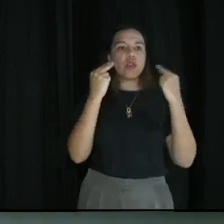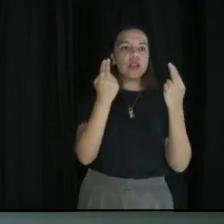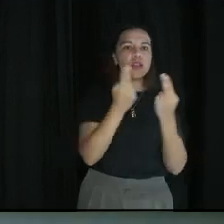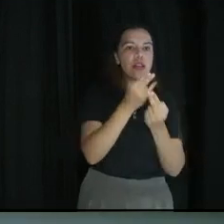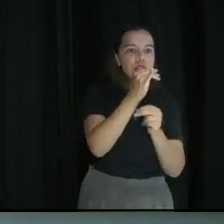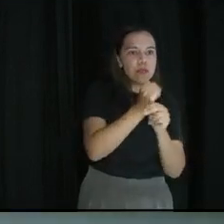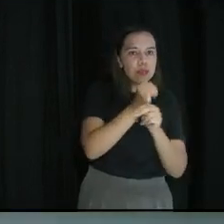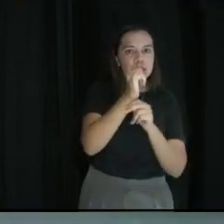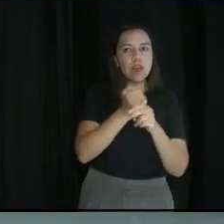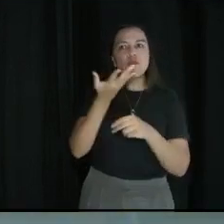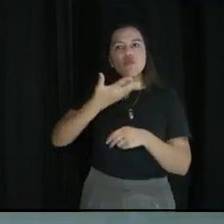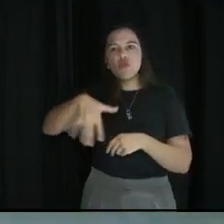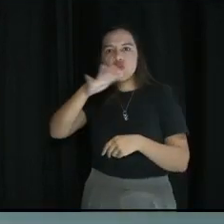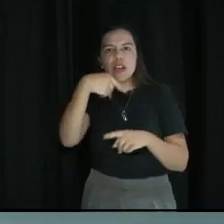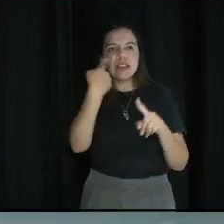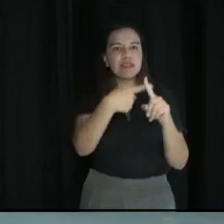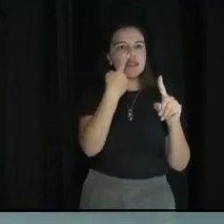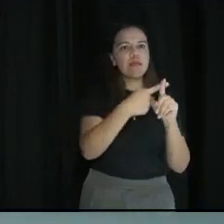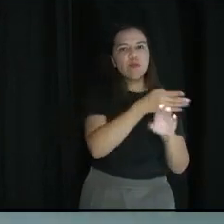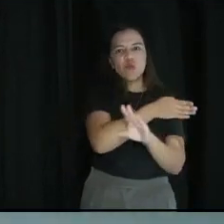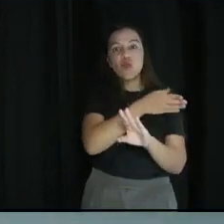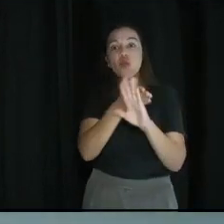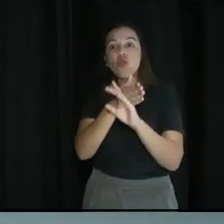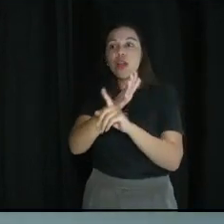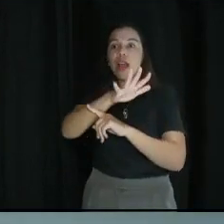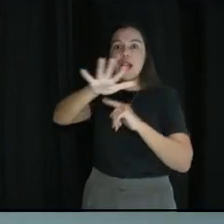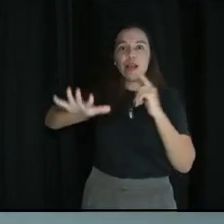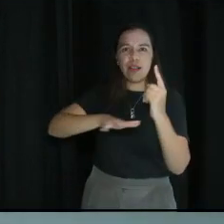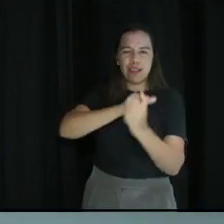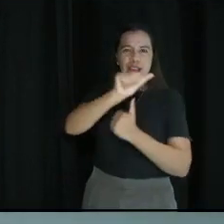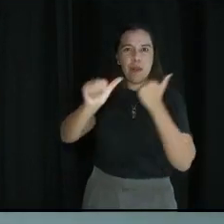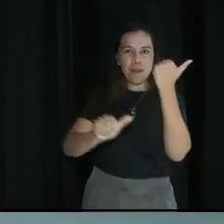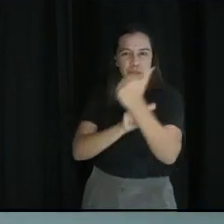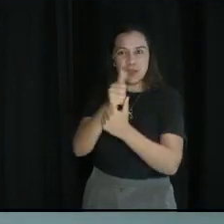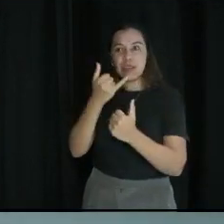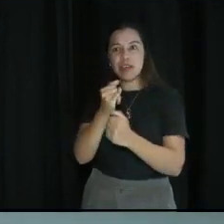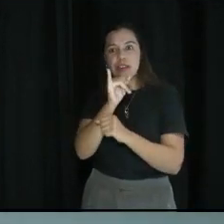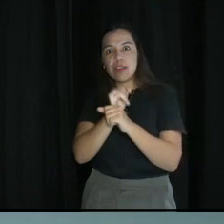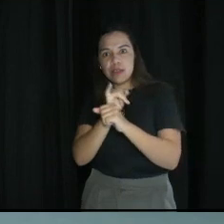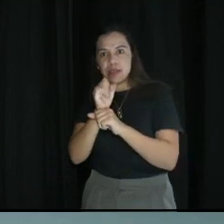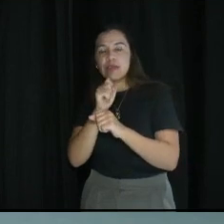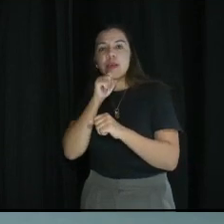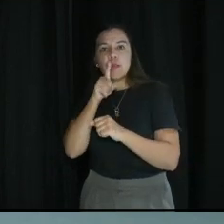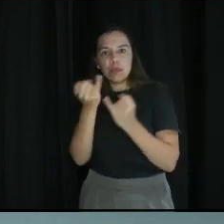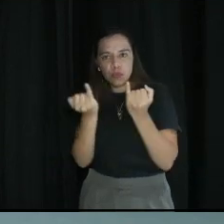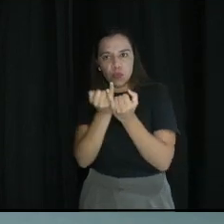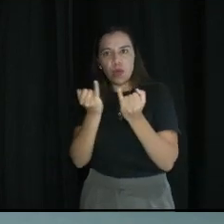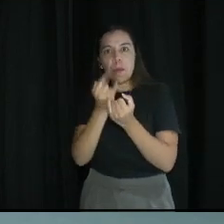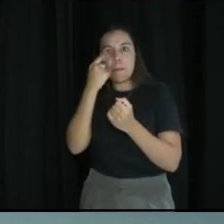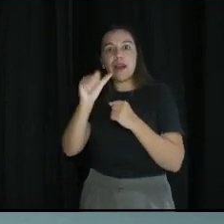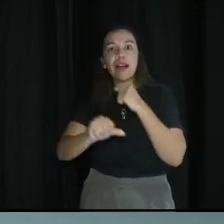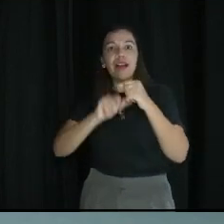los delitos contra el medio ambiente, y una unidad, que es la unidad de investigación y persecución del delito